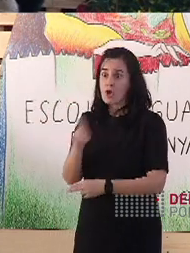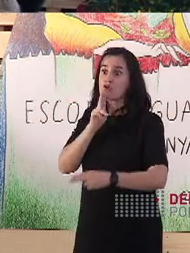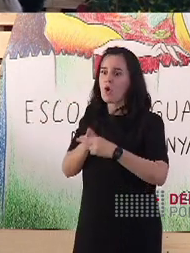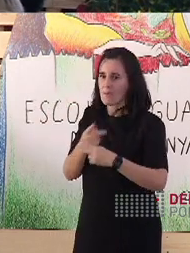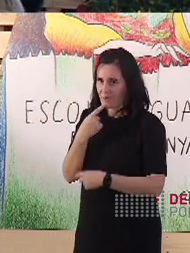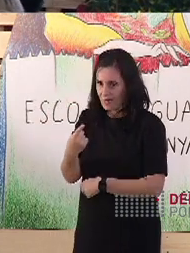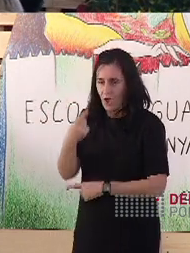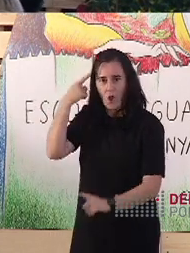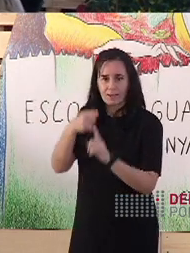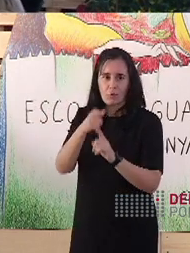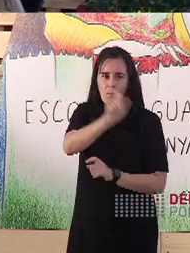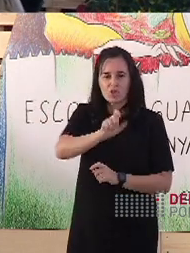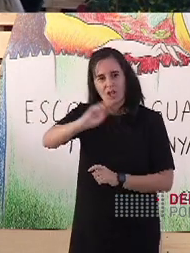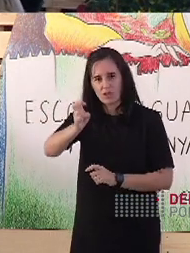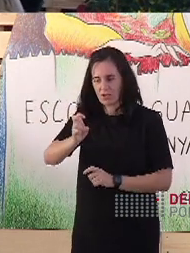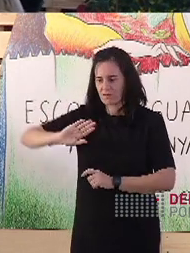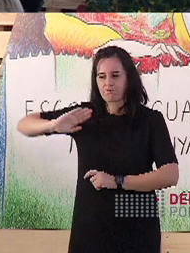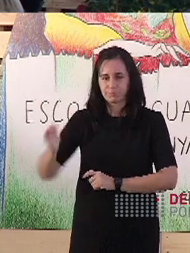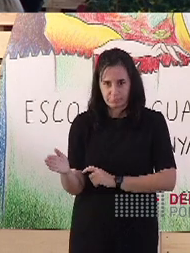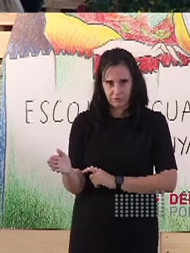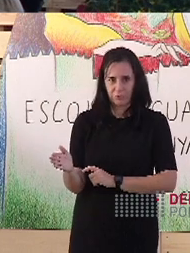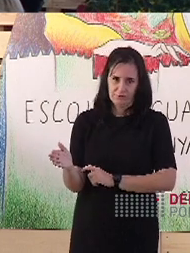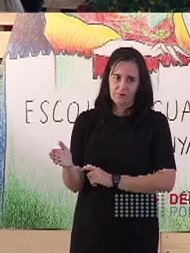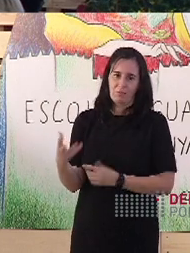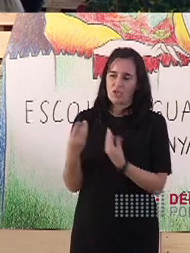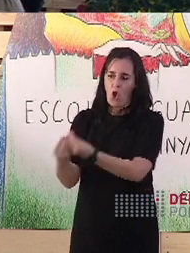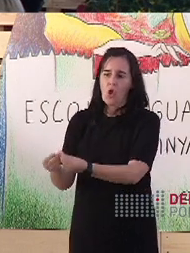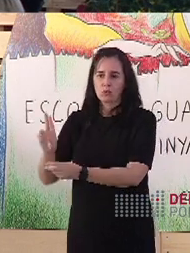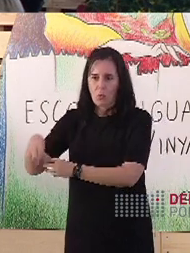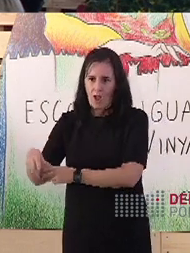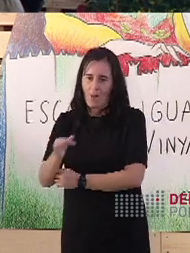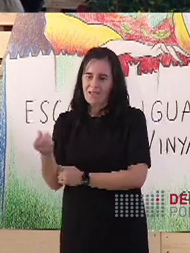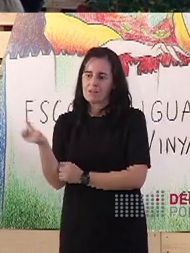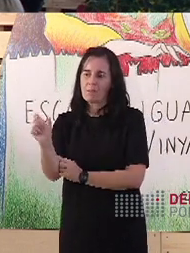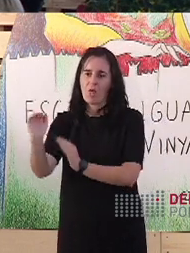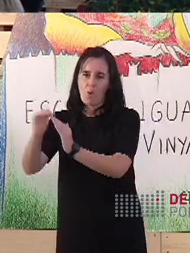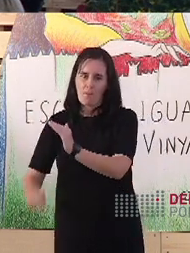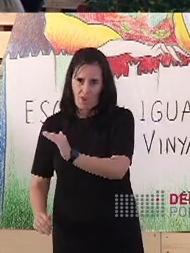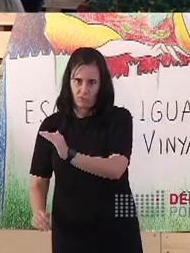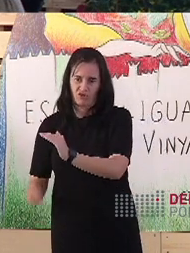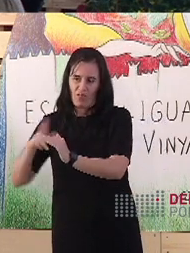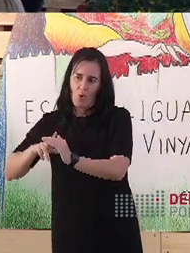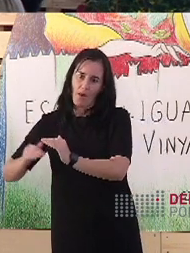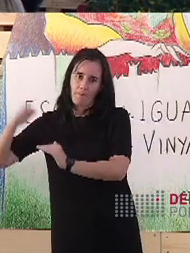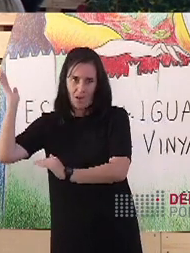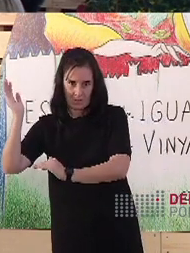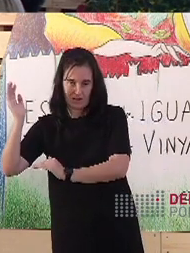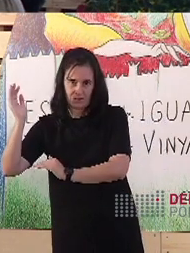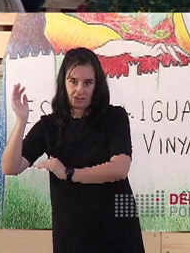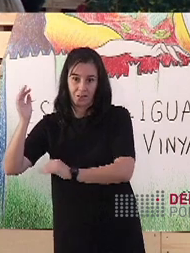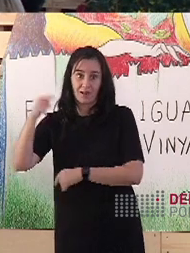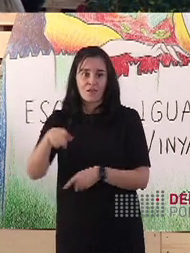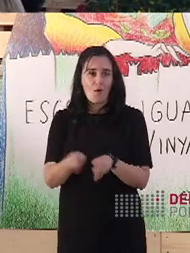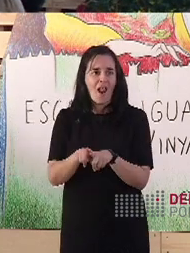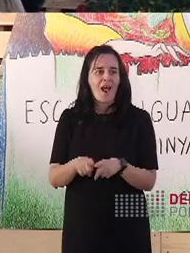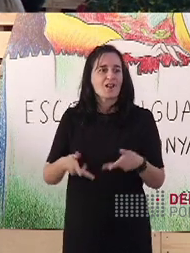la penalicen y no vayan con ella y para que esa chica se le baje el precio y aumente su deuda. Esa es la libertad de decir que no o